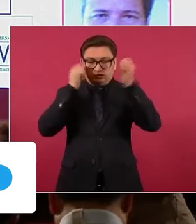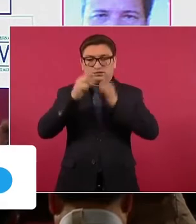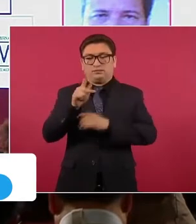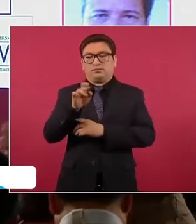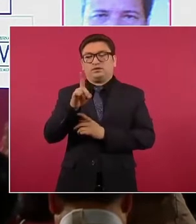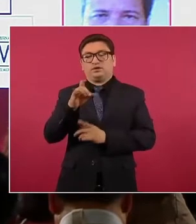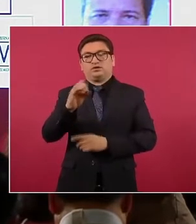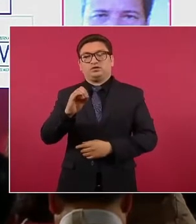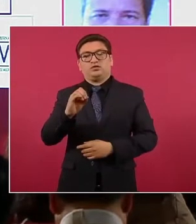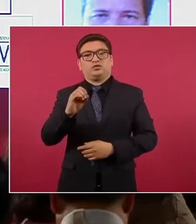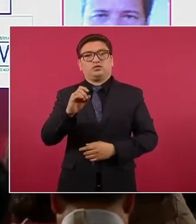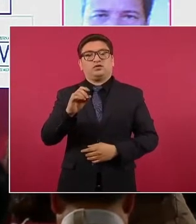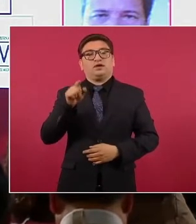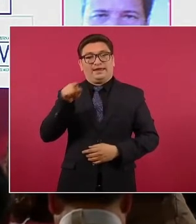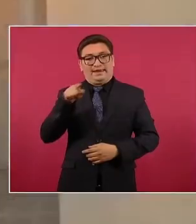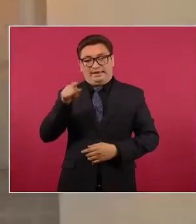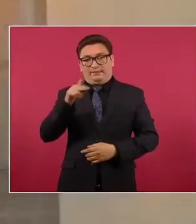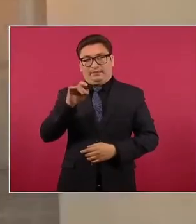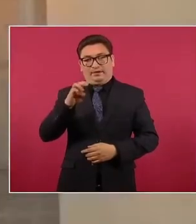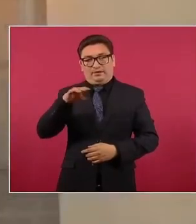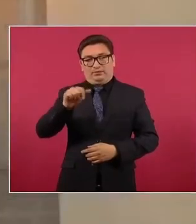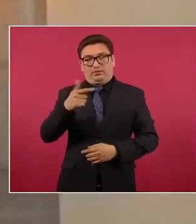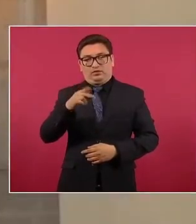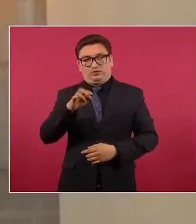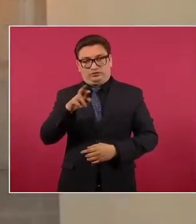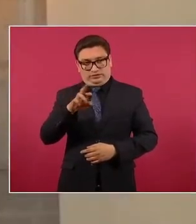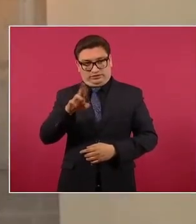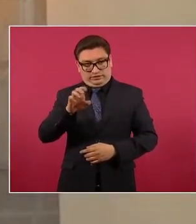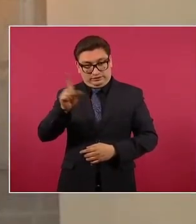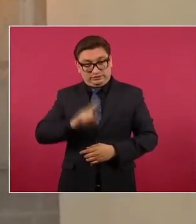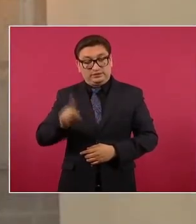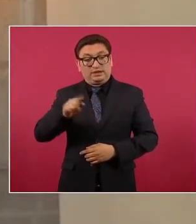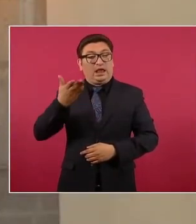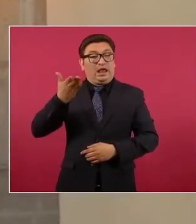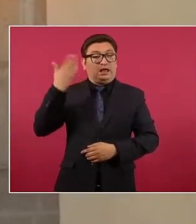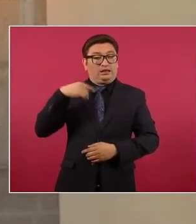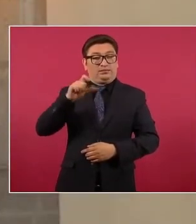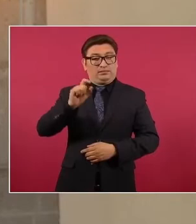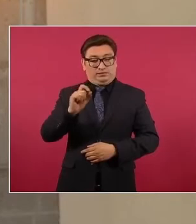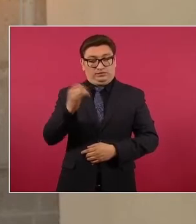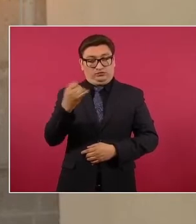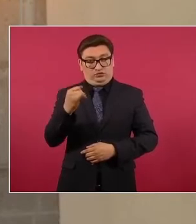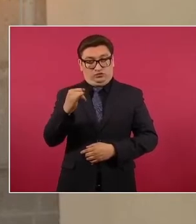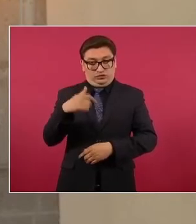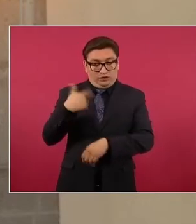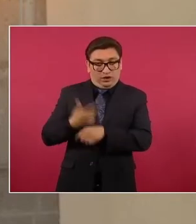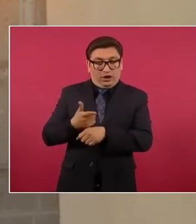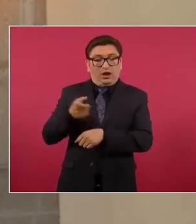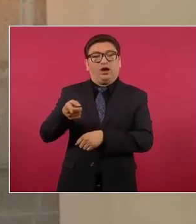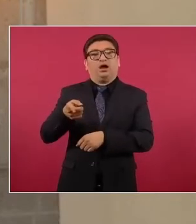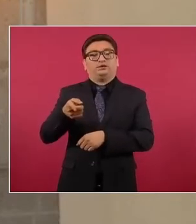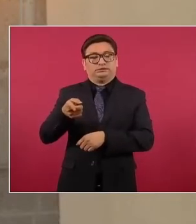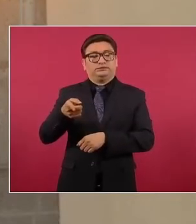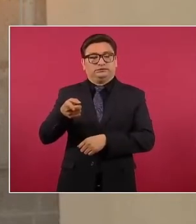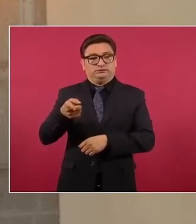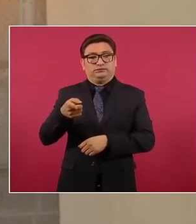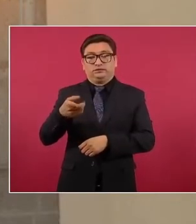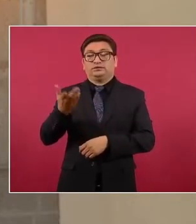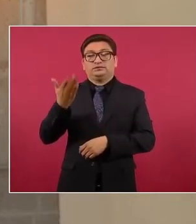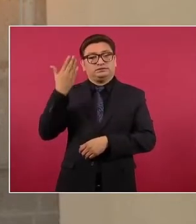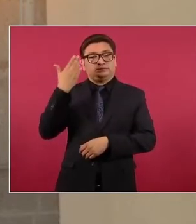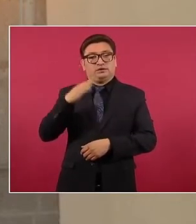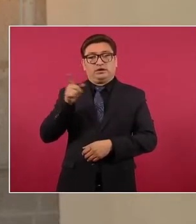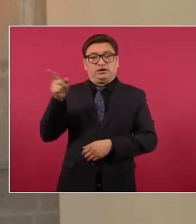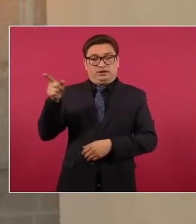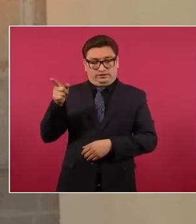Palma Gutiérrez. Este evento, que fue el pasado 20 de junio, desde el primer momento, por instrucciones